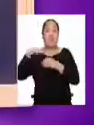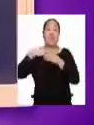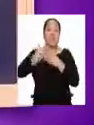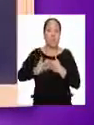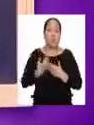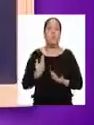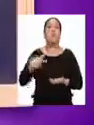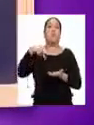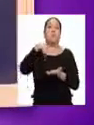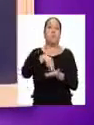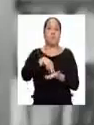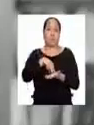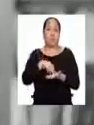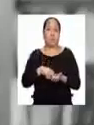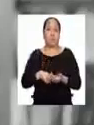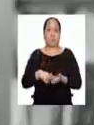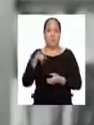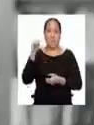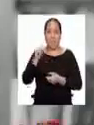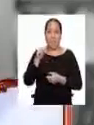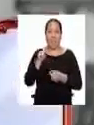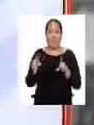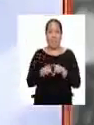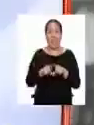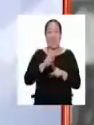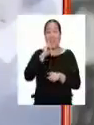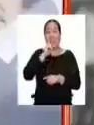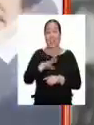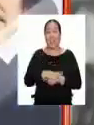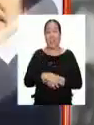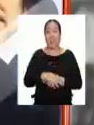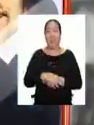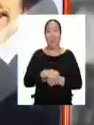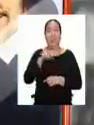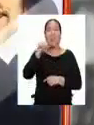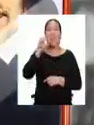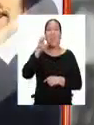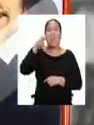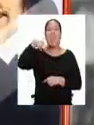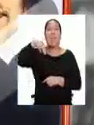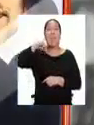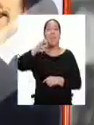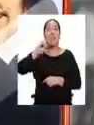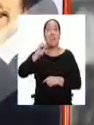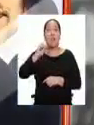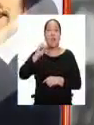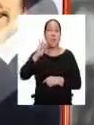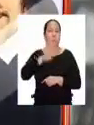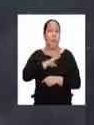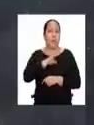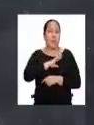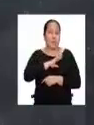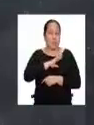existo. Descartes también planteó la hipótesis del genio maligno, un recurso